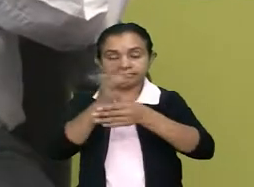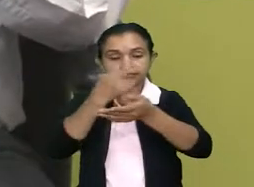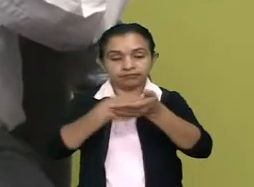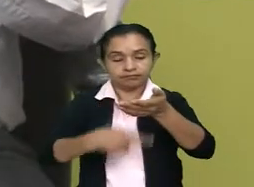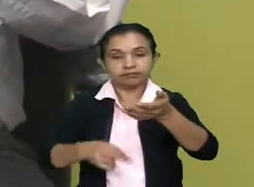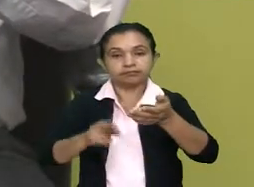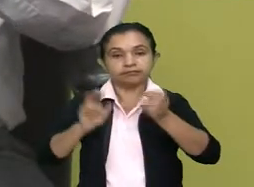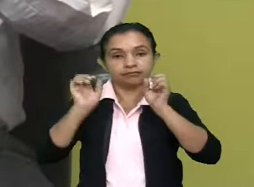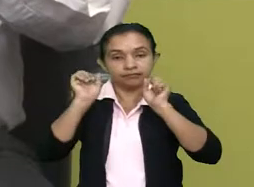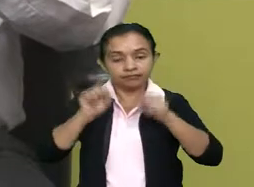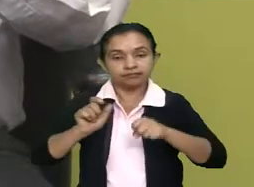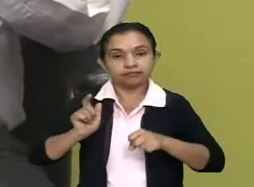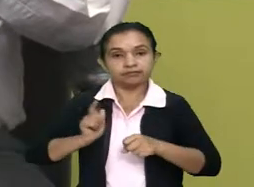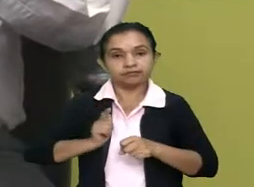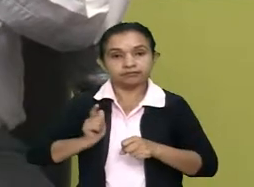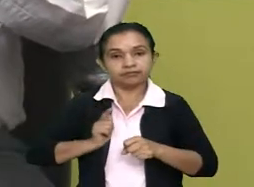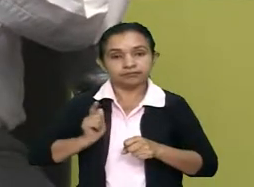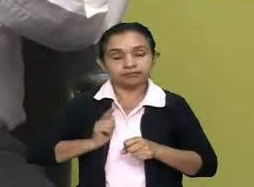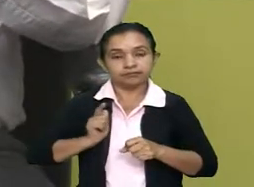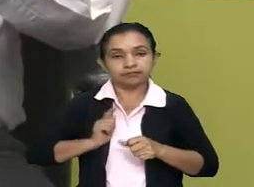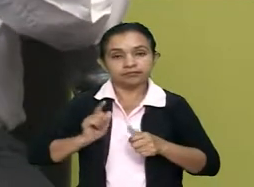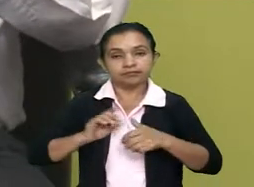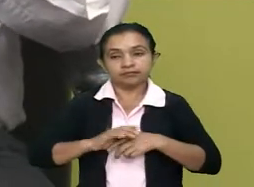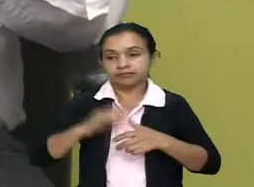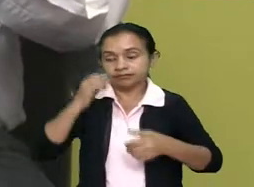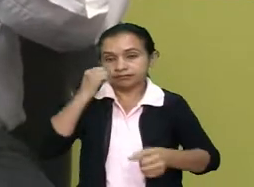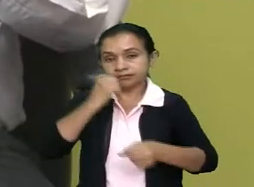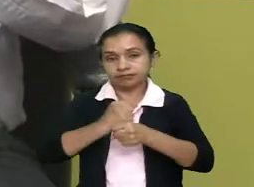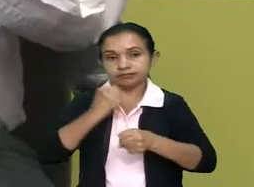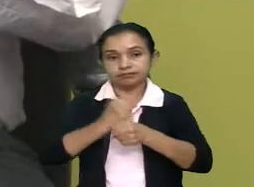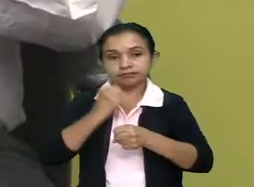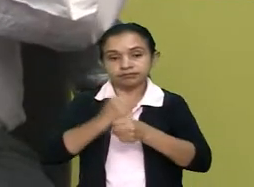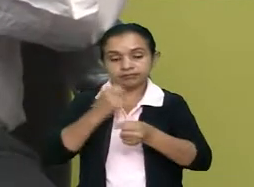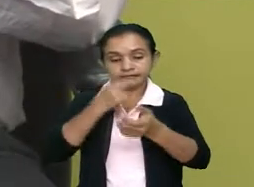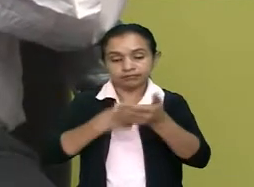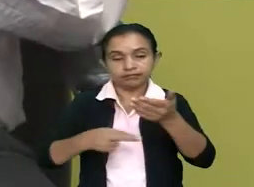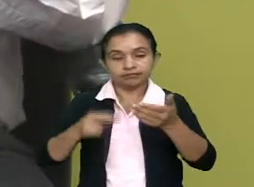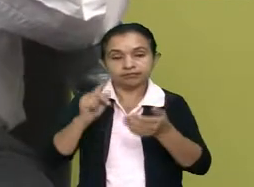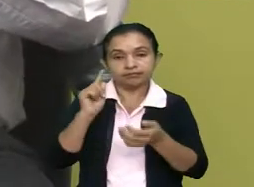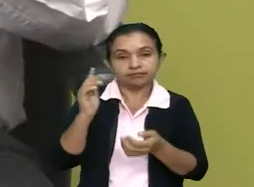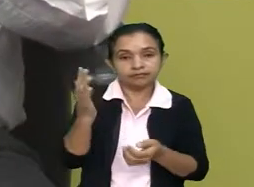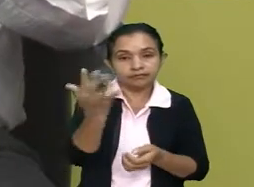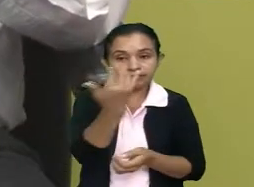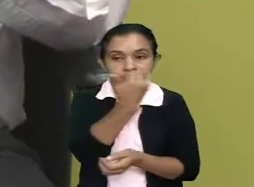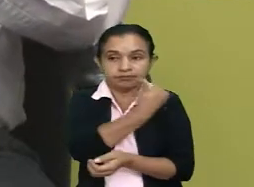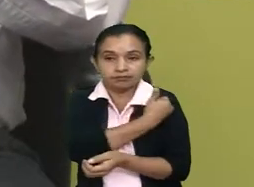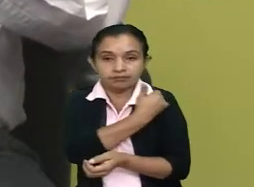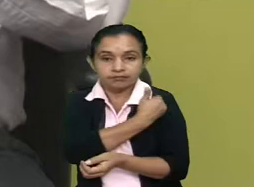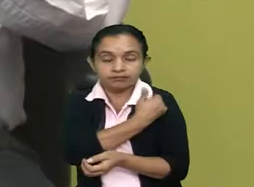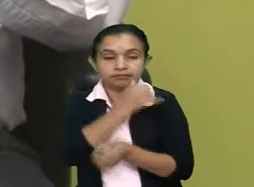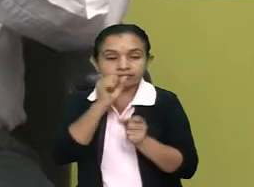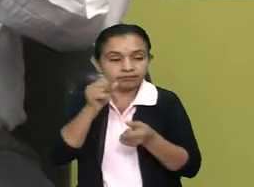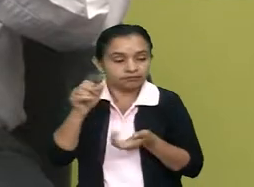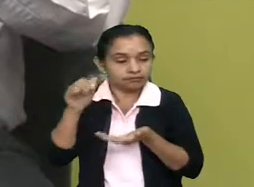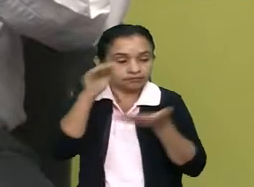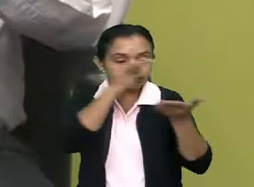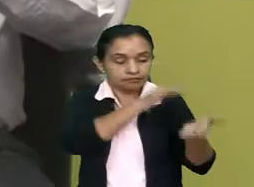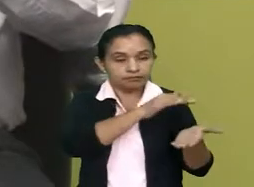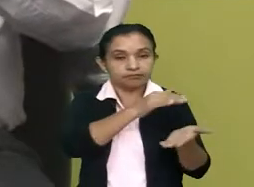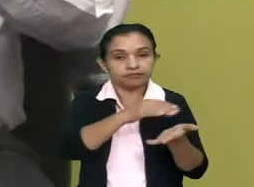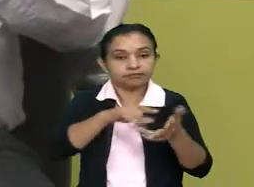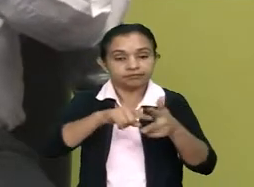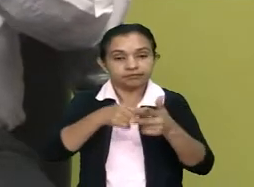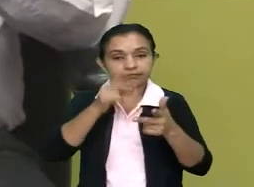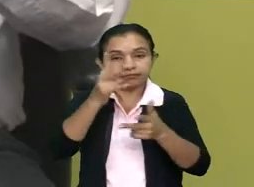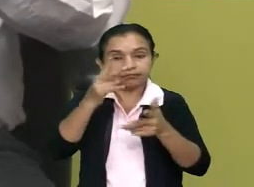cumplir con los con la con la tarea de llevar sangre a todas las unidades de salud entonces la a partir